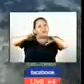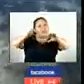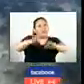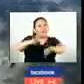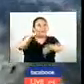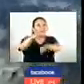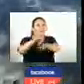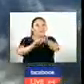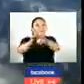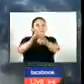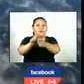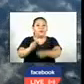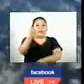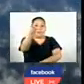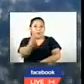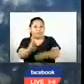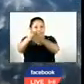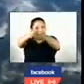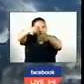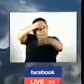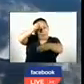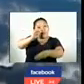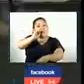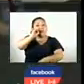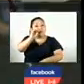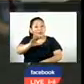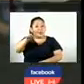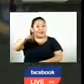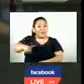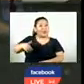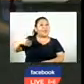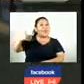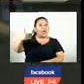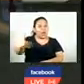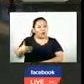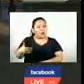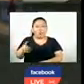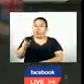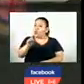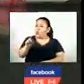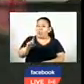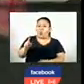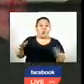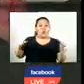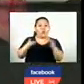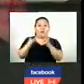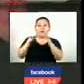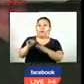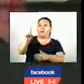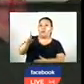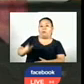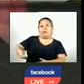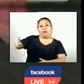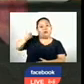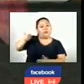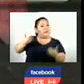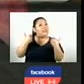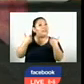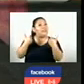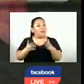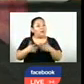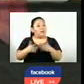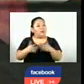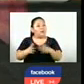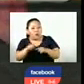temporada según la investigadora los pronósticos indican que este año no será tan activo como el pasado pero tampoco será una temporada